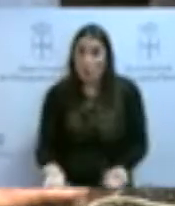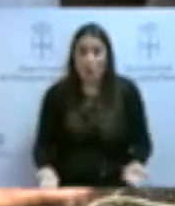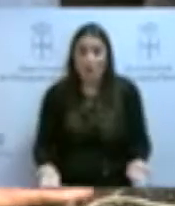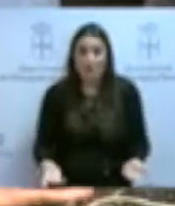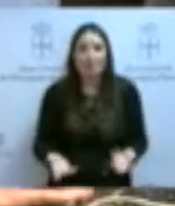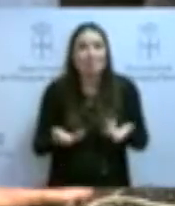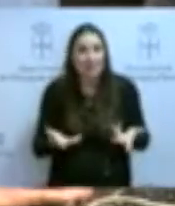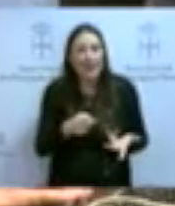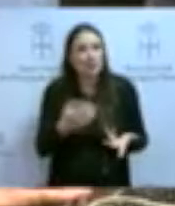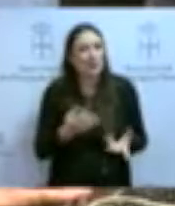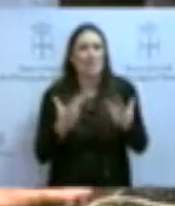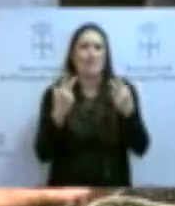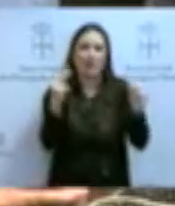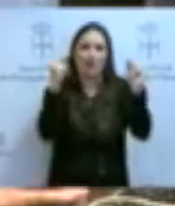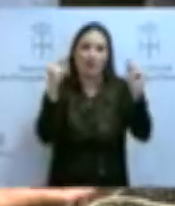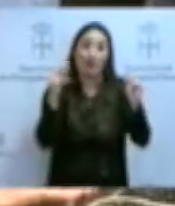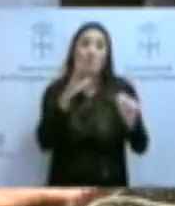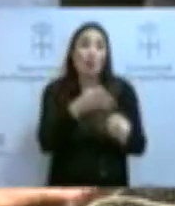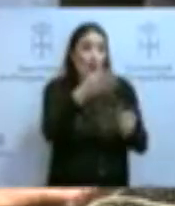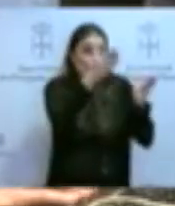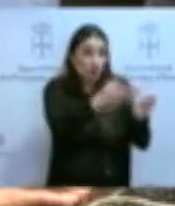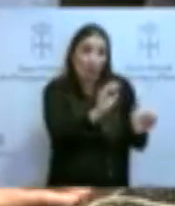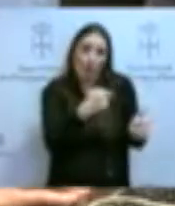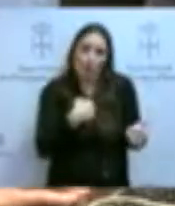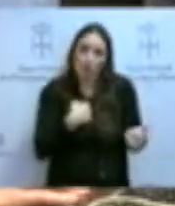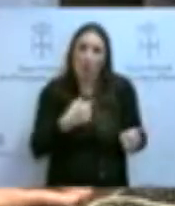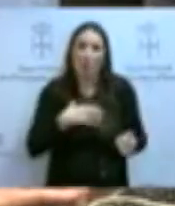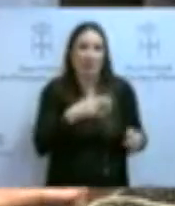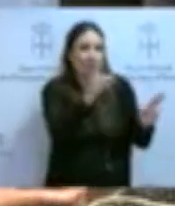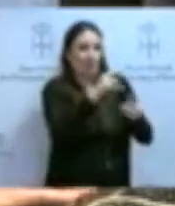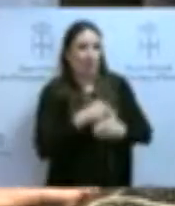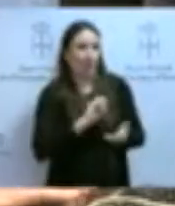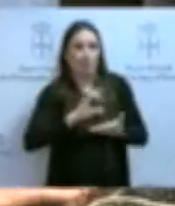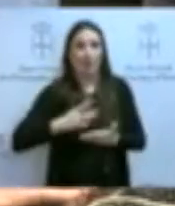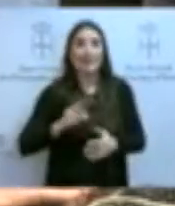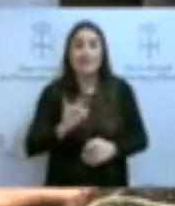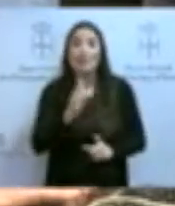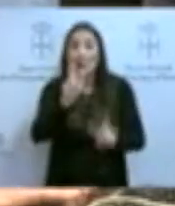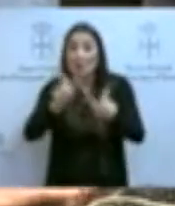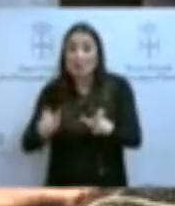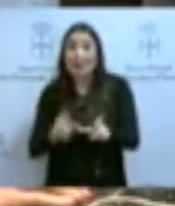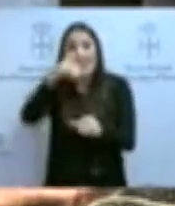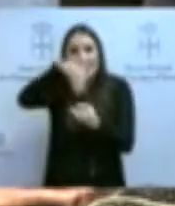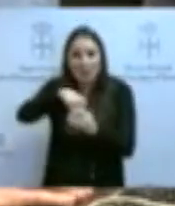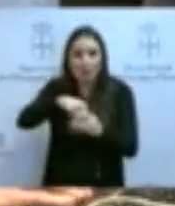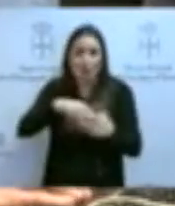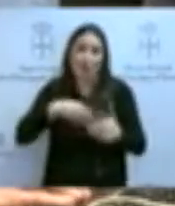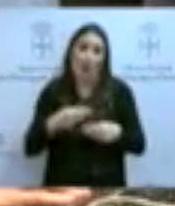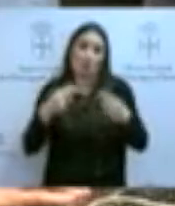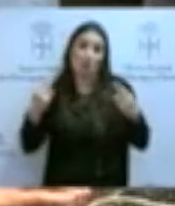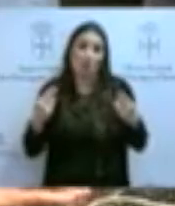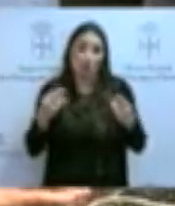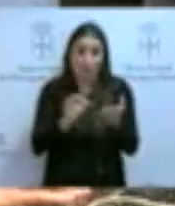Y eso debe acabarse de una vez por todas, porque usted o yo somos prescindibles, pero las 36.000 personas que hacen posible que cada día funcionen los servicios